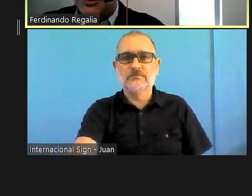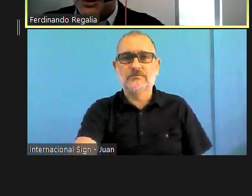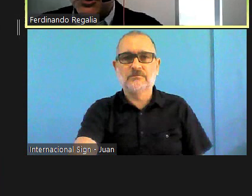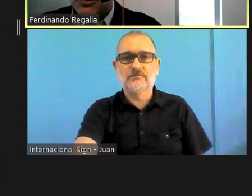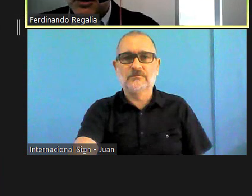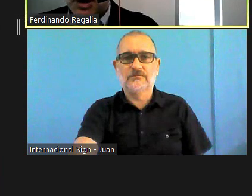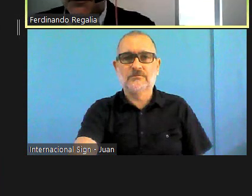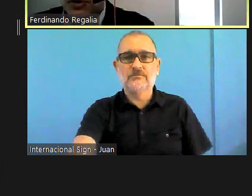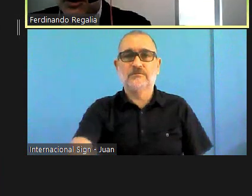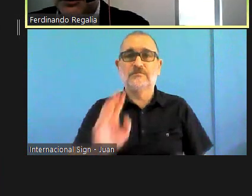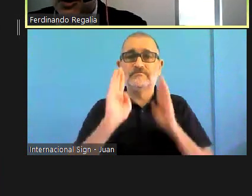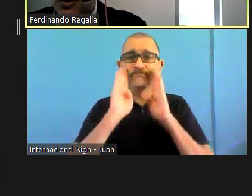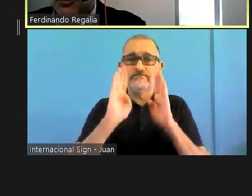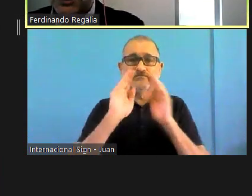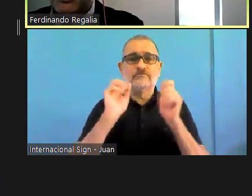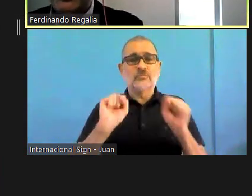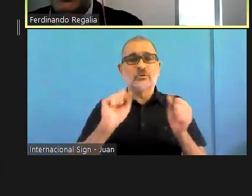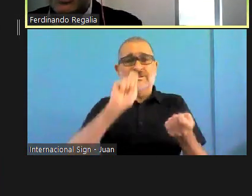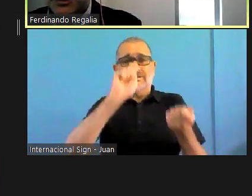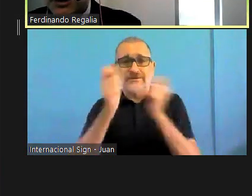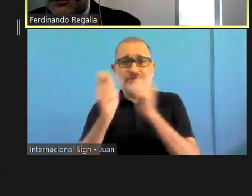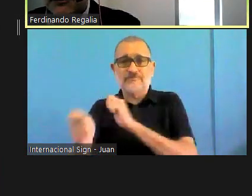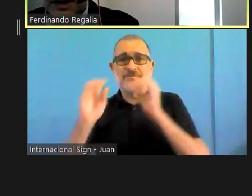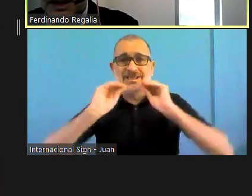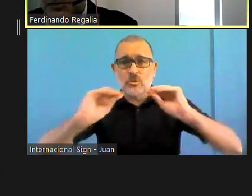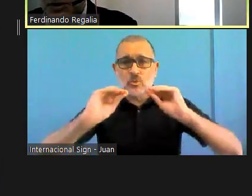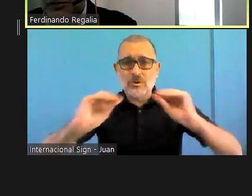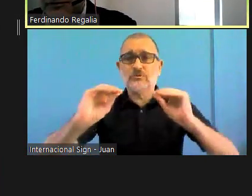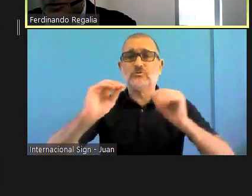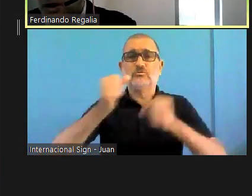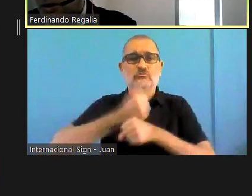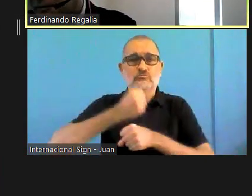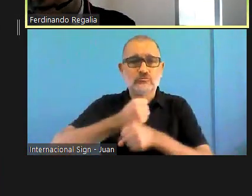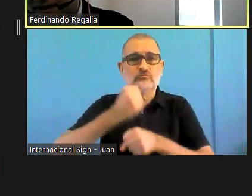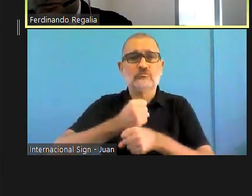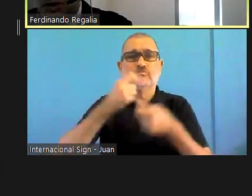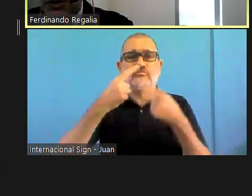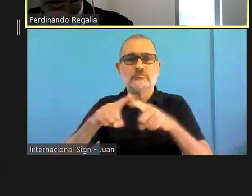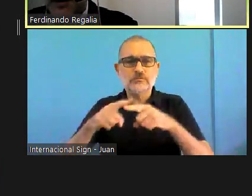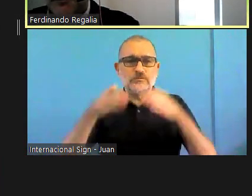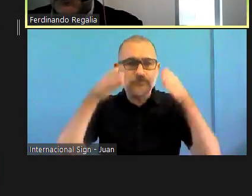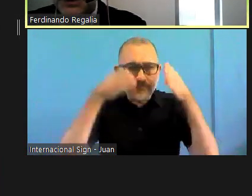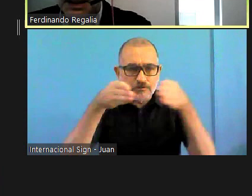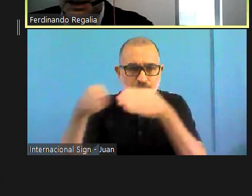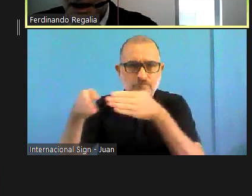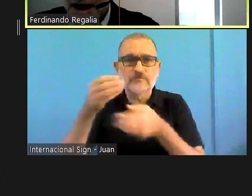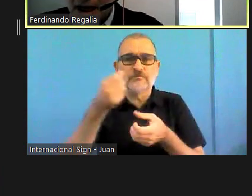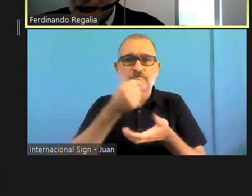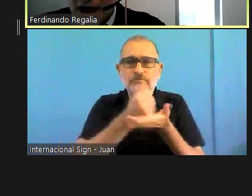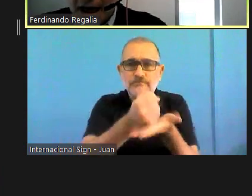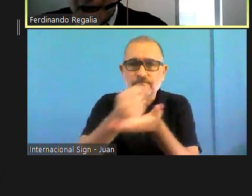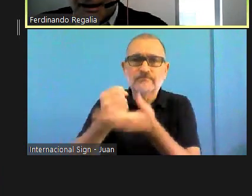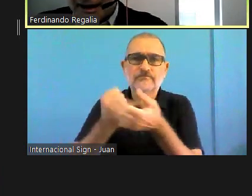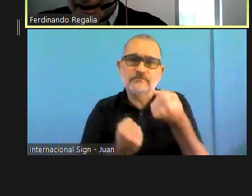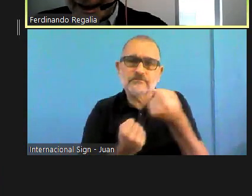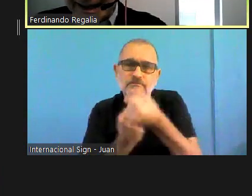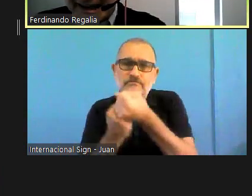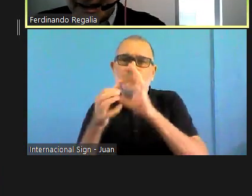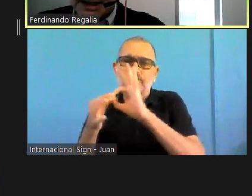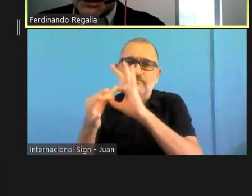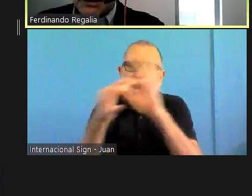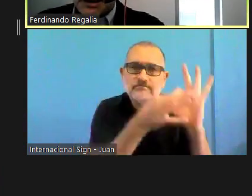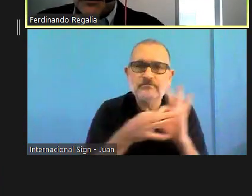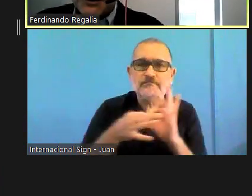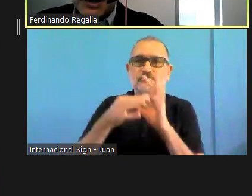El manejo y la coordinación transversal han ayudado en la coordinación. Nosotros hemos visto, por